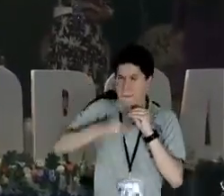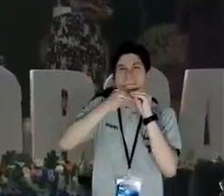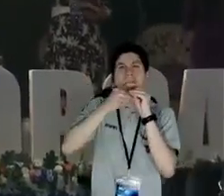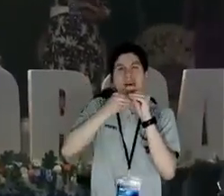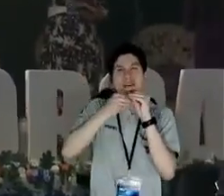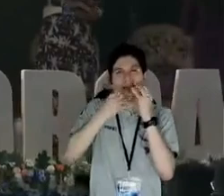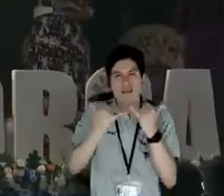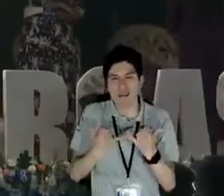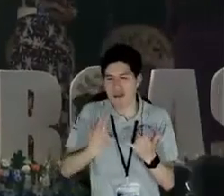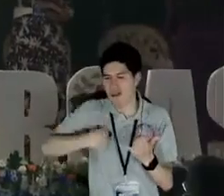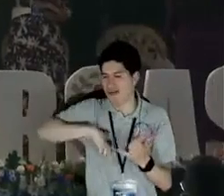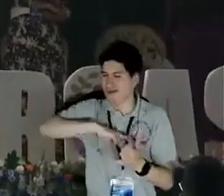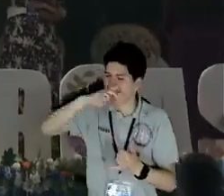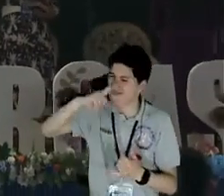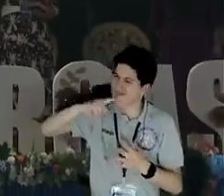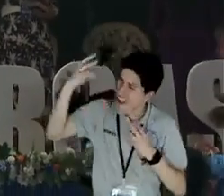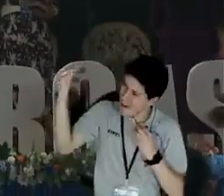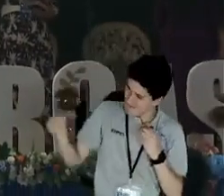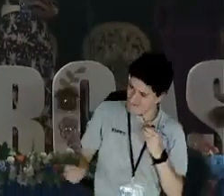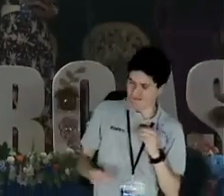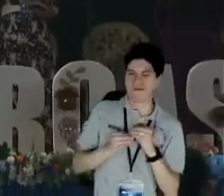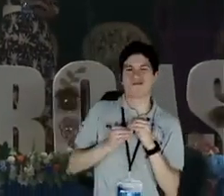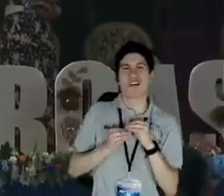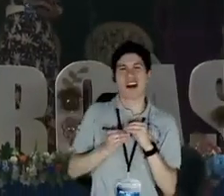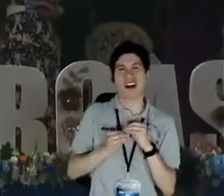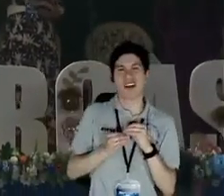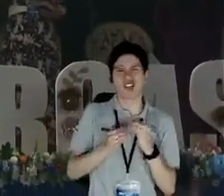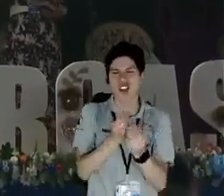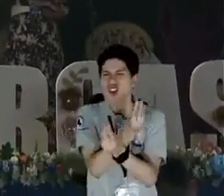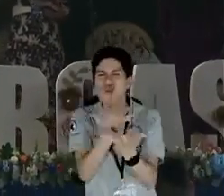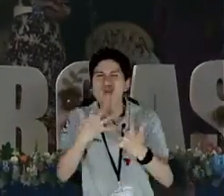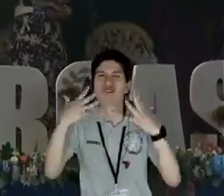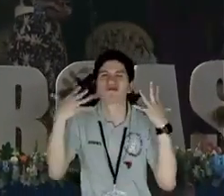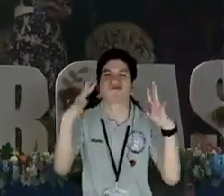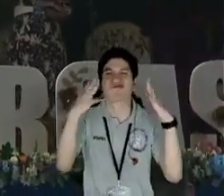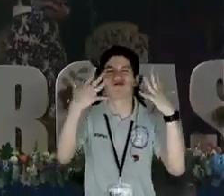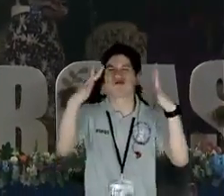necesitamos en esta hora. ¿Cuántos aplaudimos al Señor?